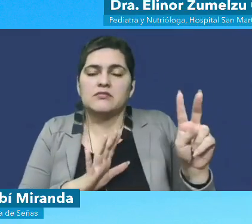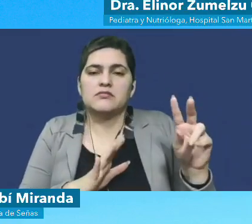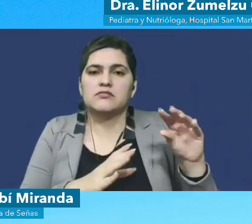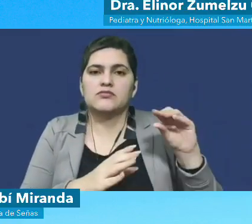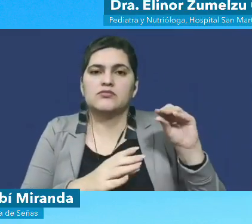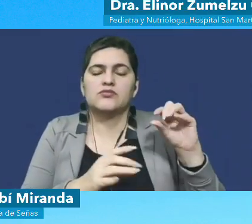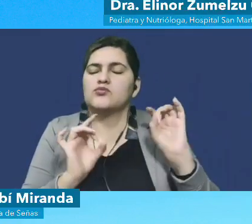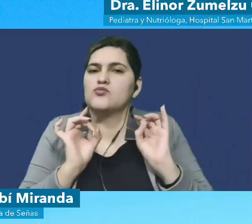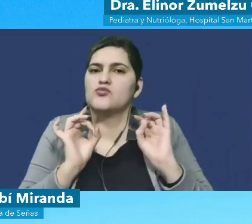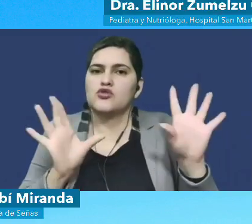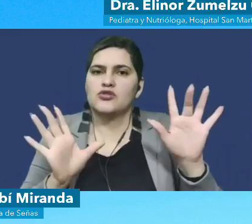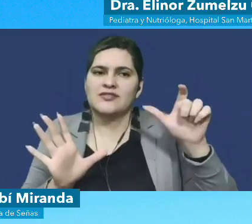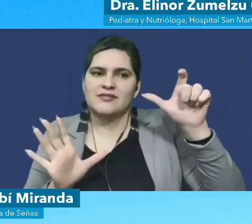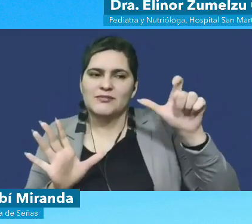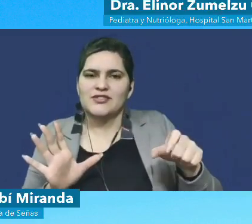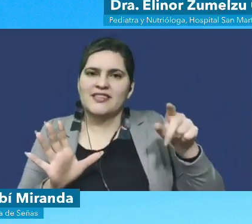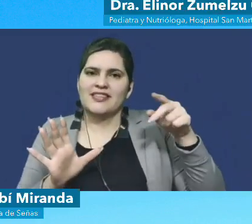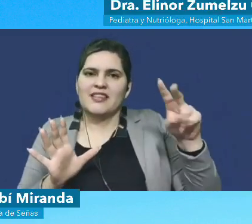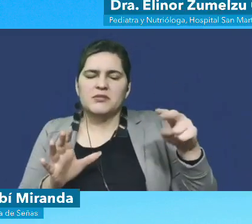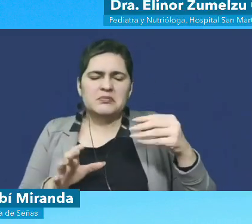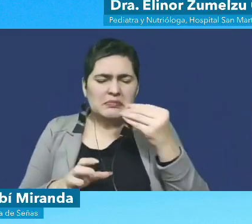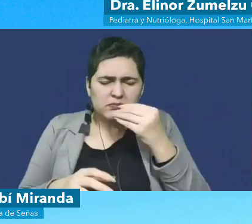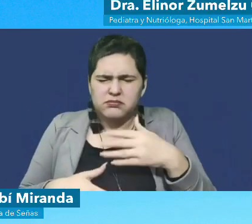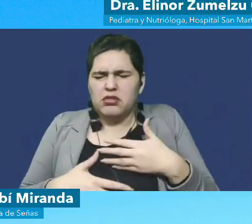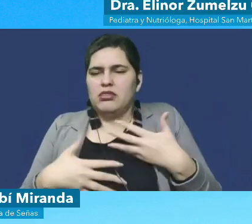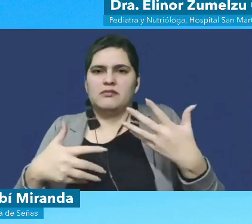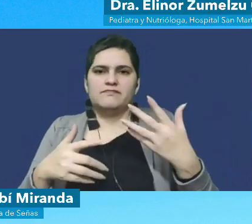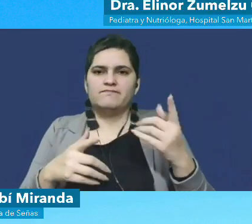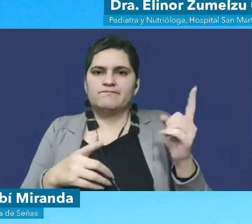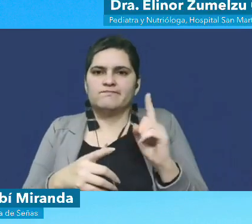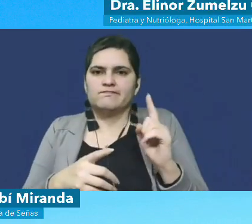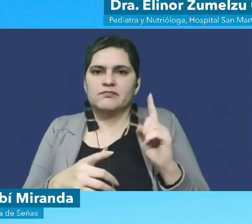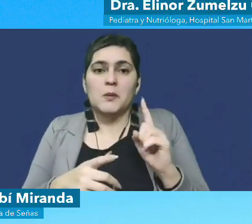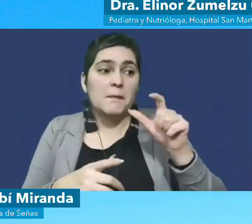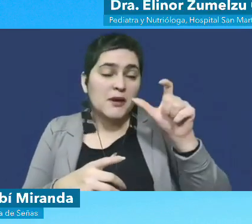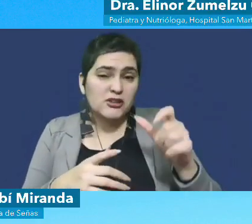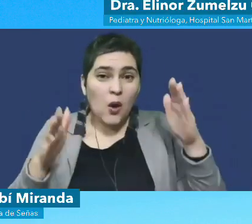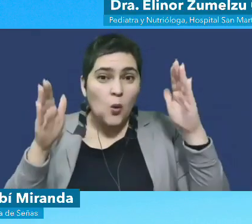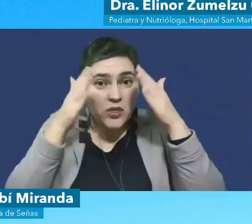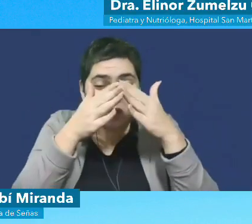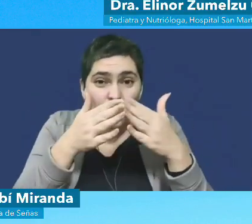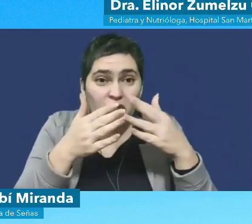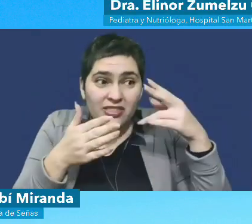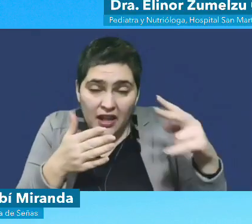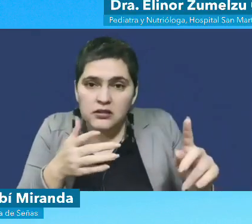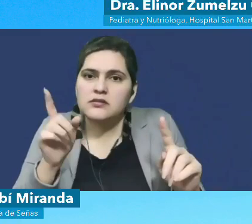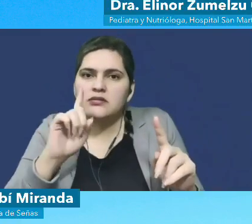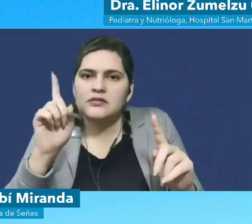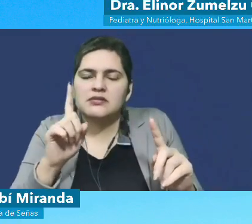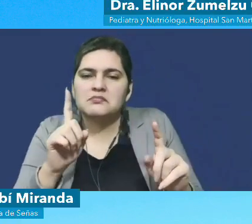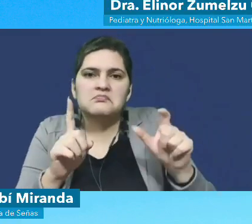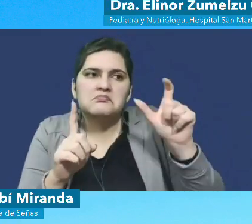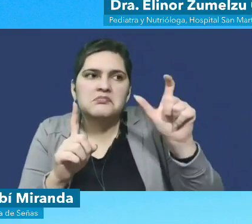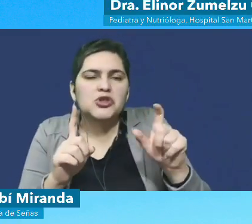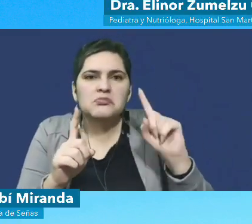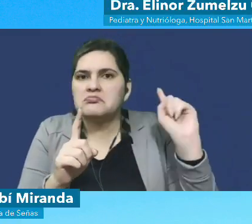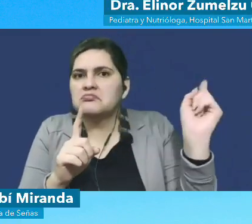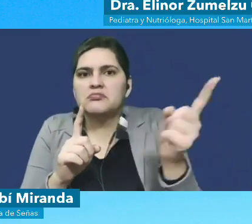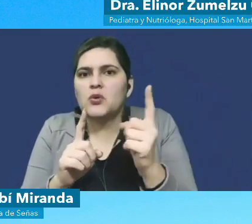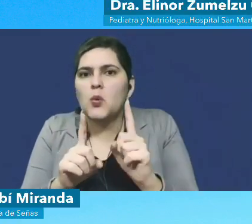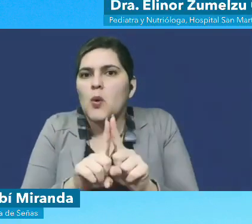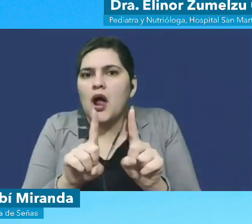intestino que no tolera esta cosa, pero no por autismo o por alguna otra situación. Una vez más,